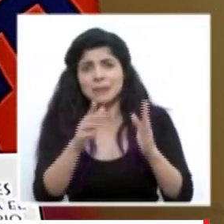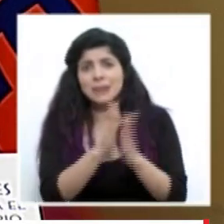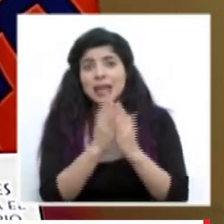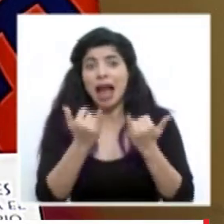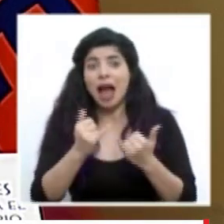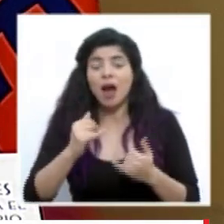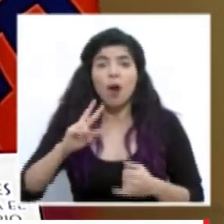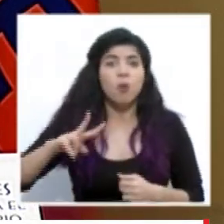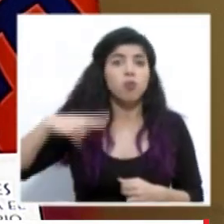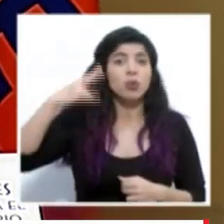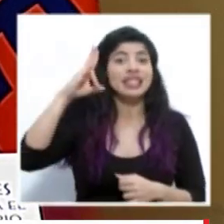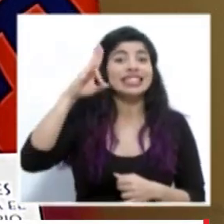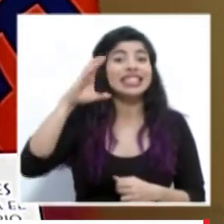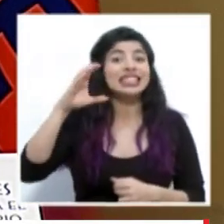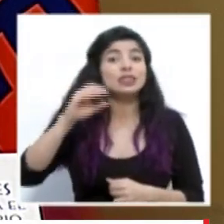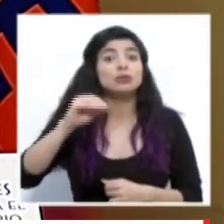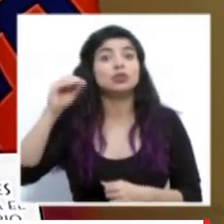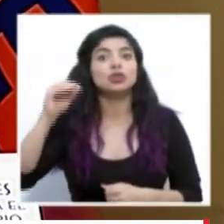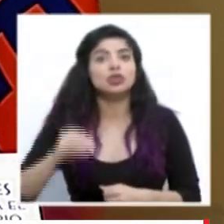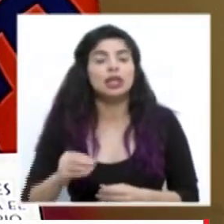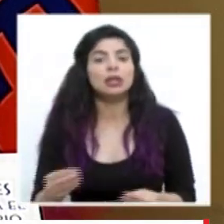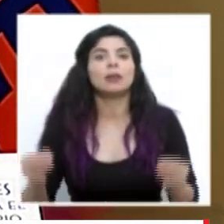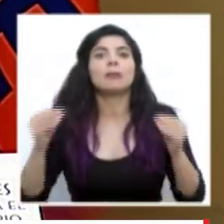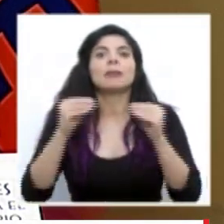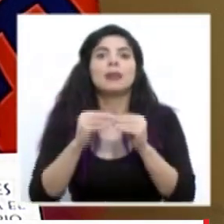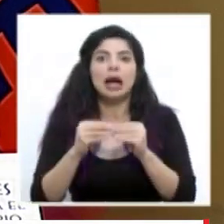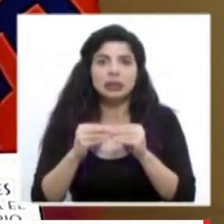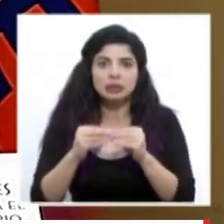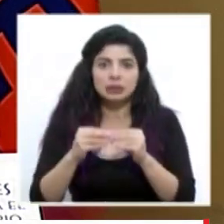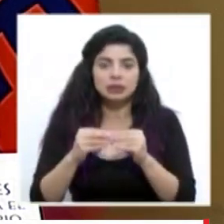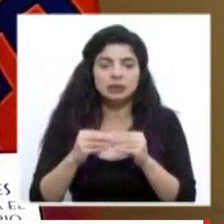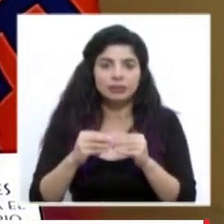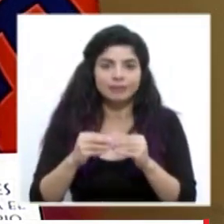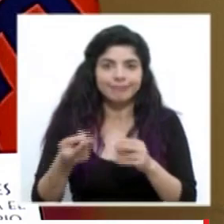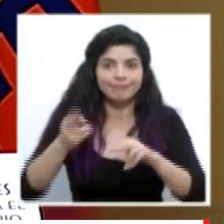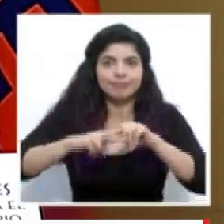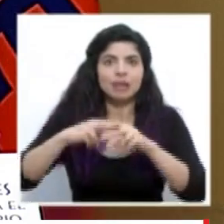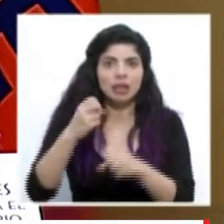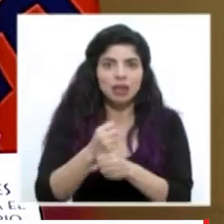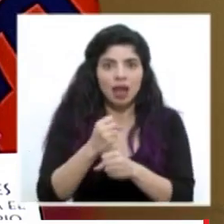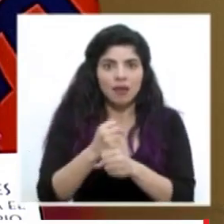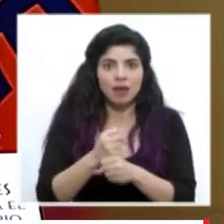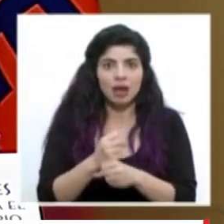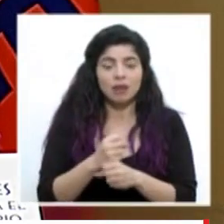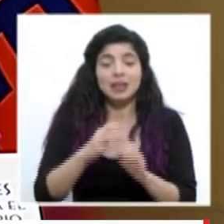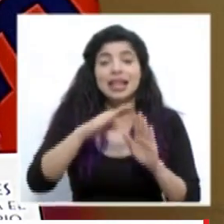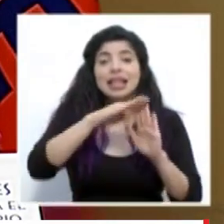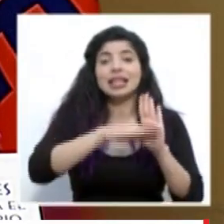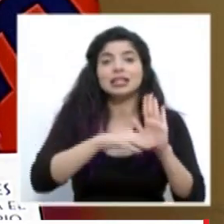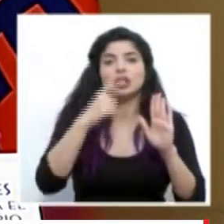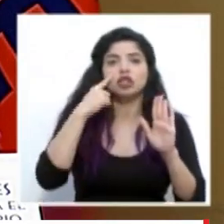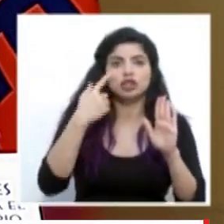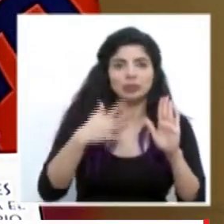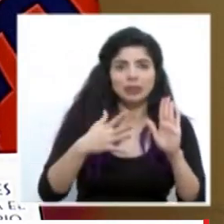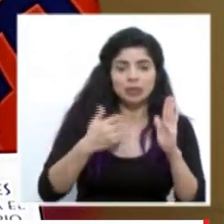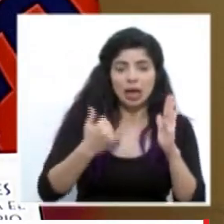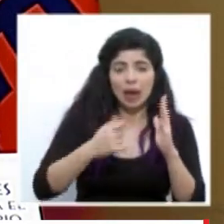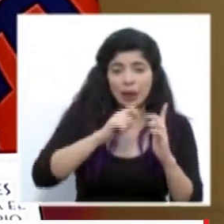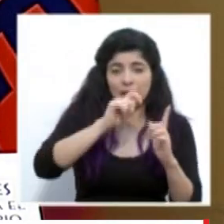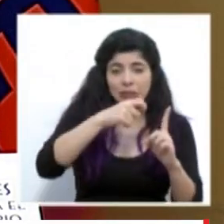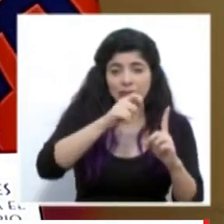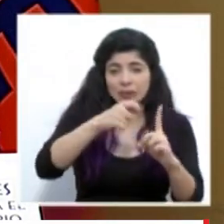del 700% de la demanda. Estos son casos sospechosos y los tamizajes que se